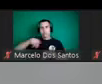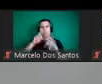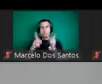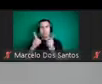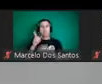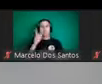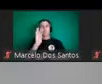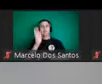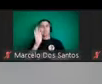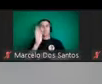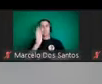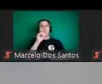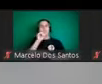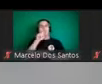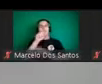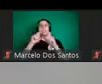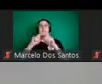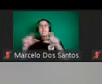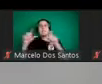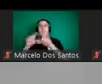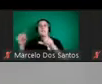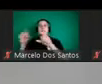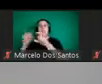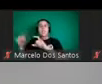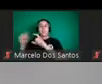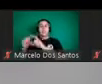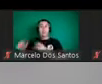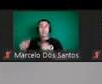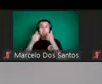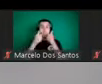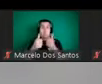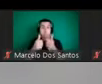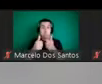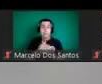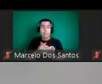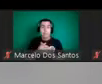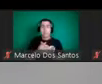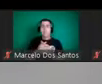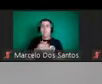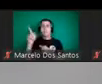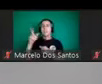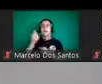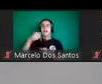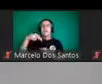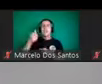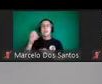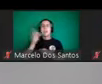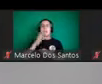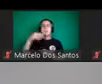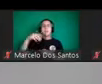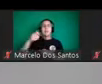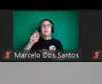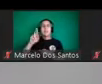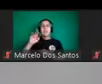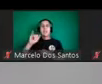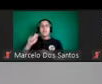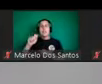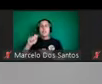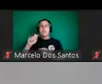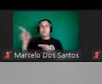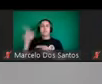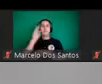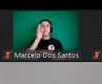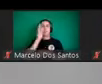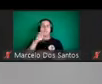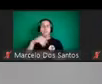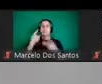ser desarrollados por Ana María y por Diana, creo que, ¿verdad? Por Diana, me faltó un poco agradecerle también